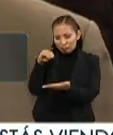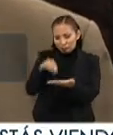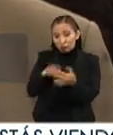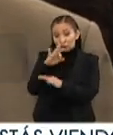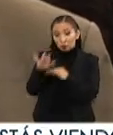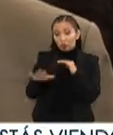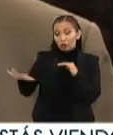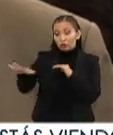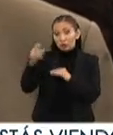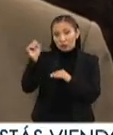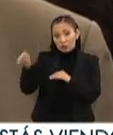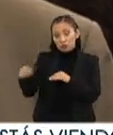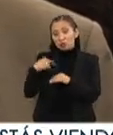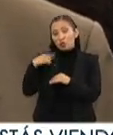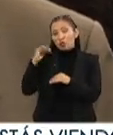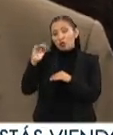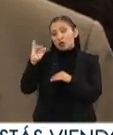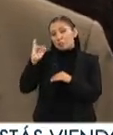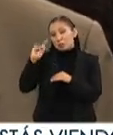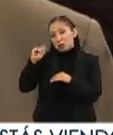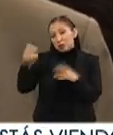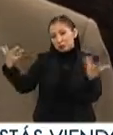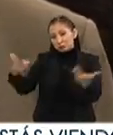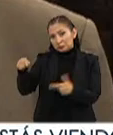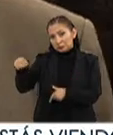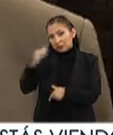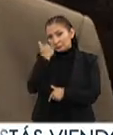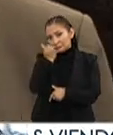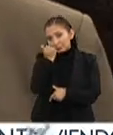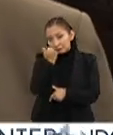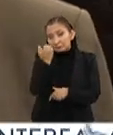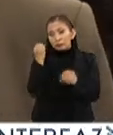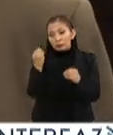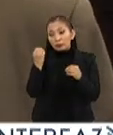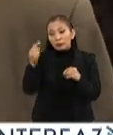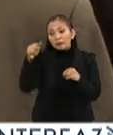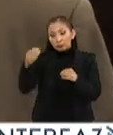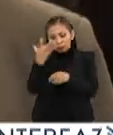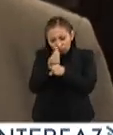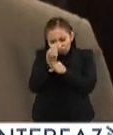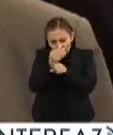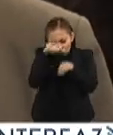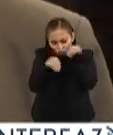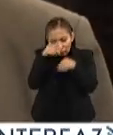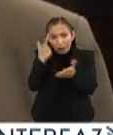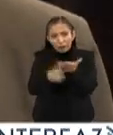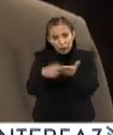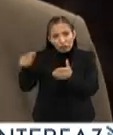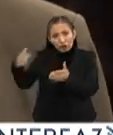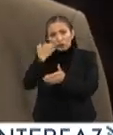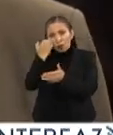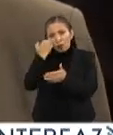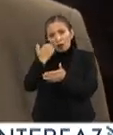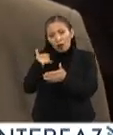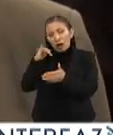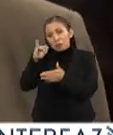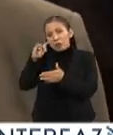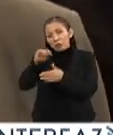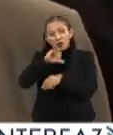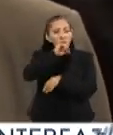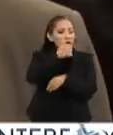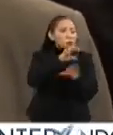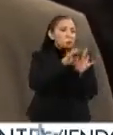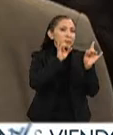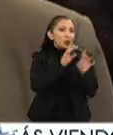prácticamente todos del propio Politécnico. Y muchos de ellos se han fabricado en el interior del Politécnico y otros